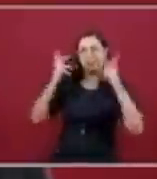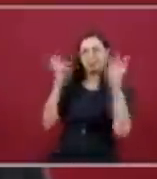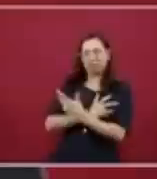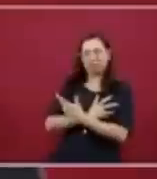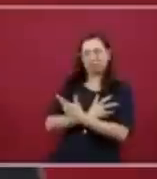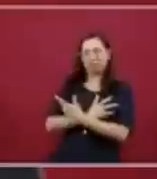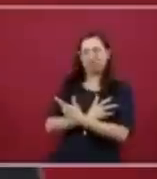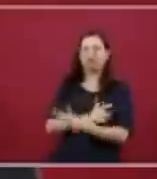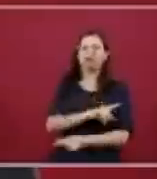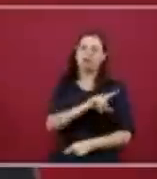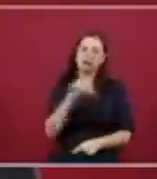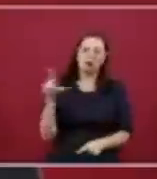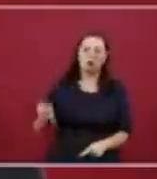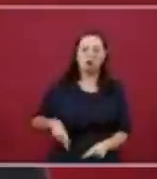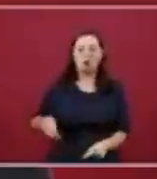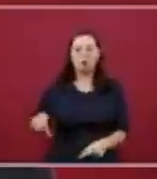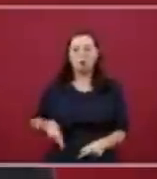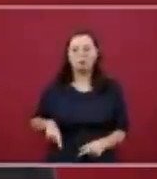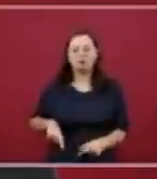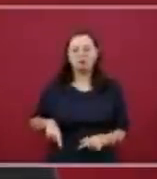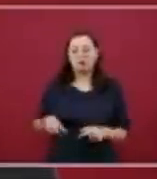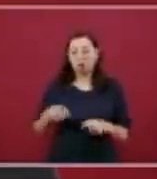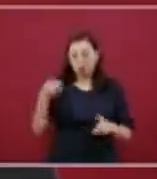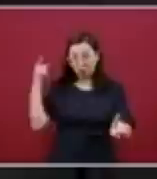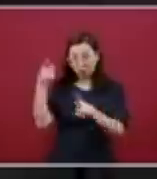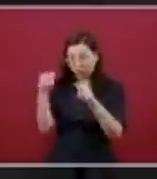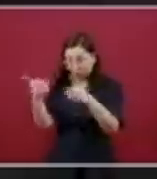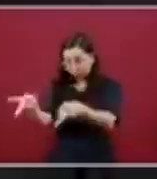la misión de robar,